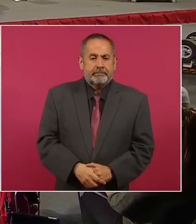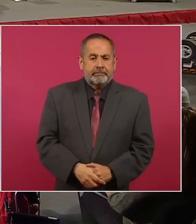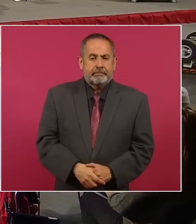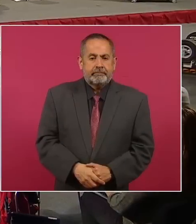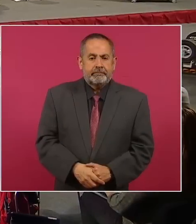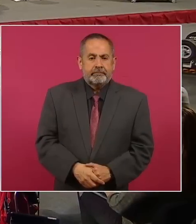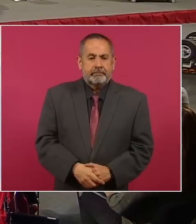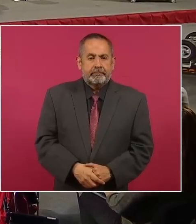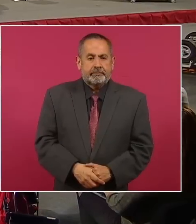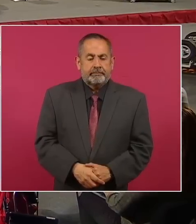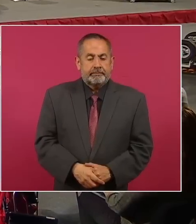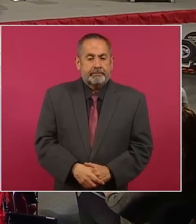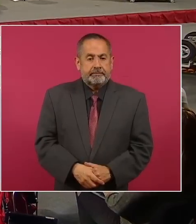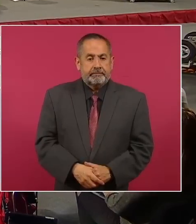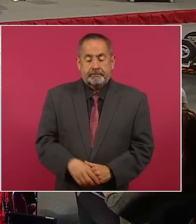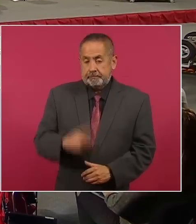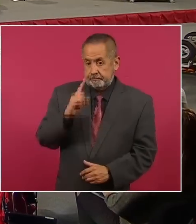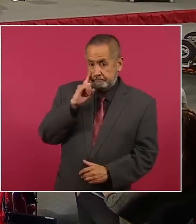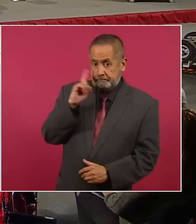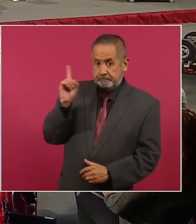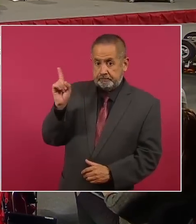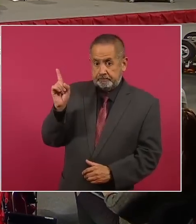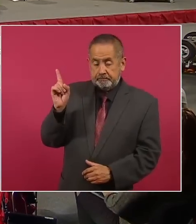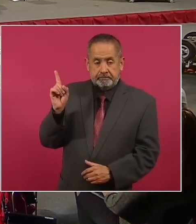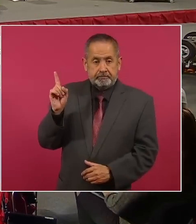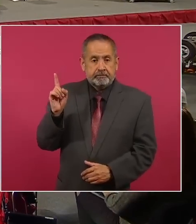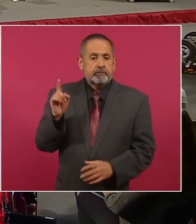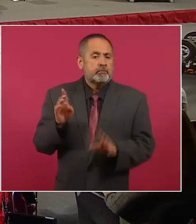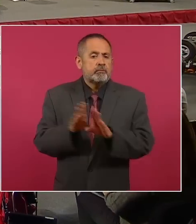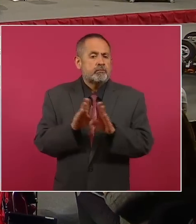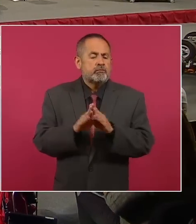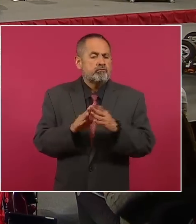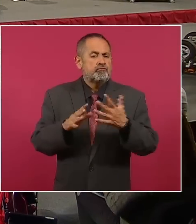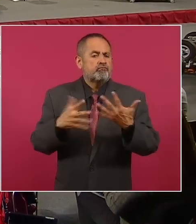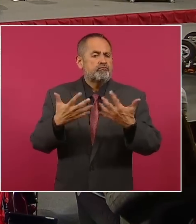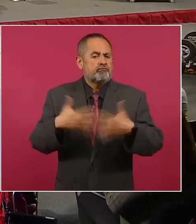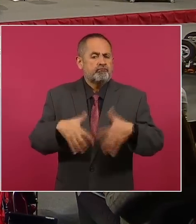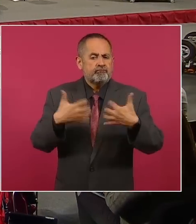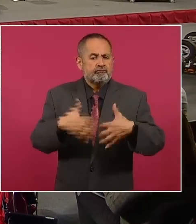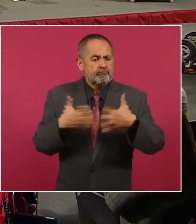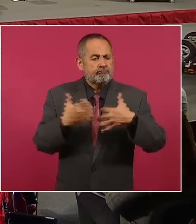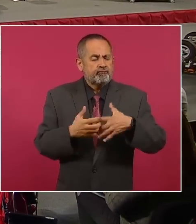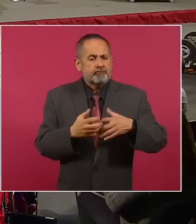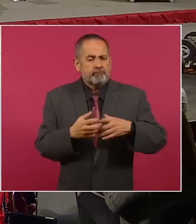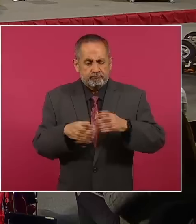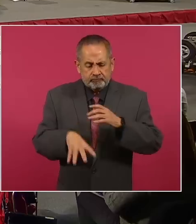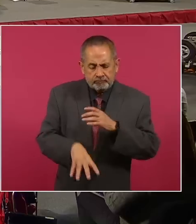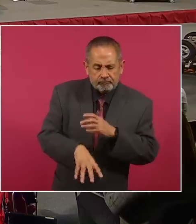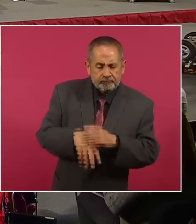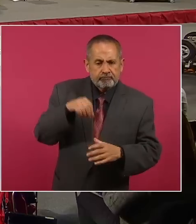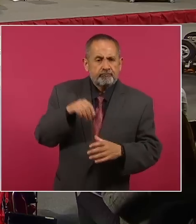esta gráfica podemos observar el histórico de la producción de hidrocarburos líquidos.